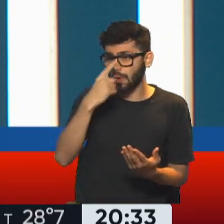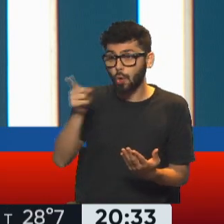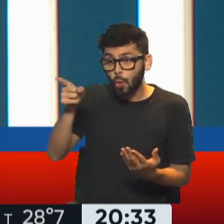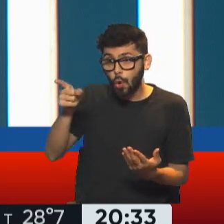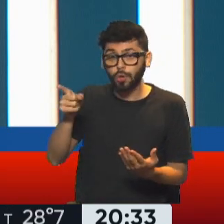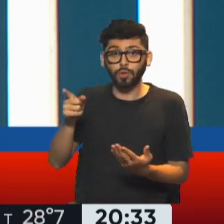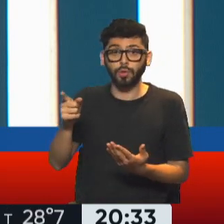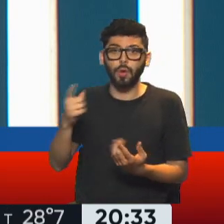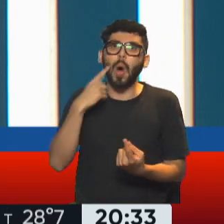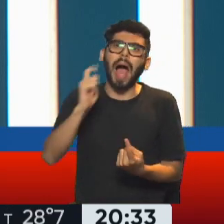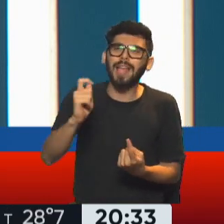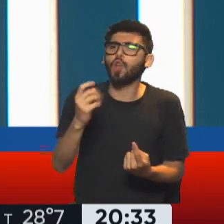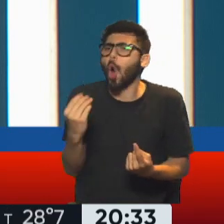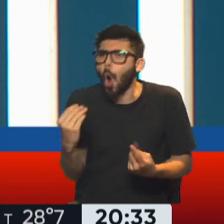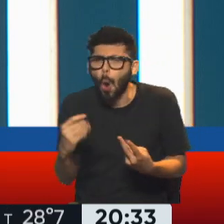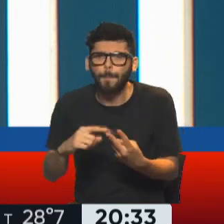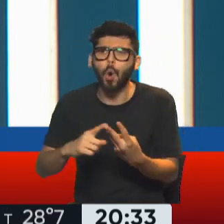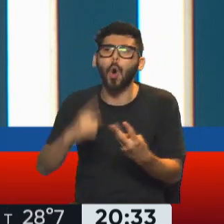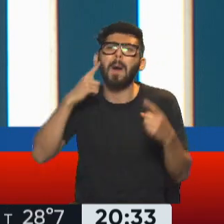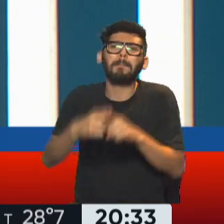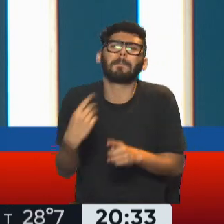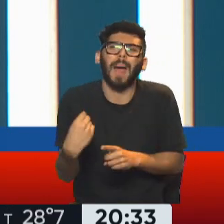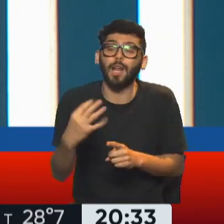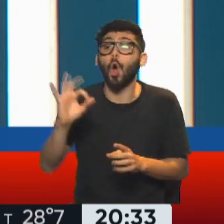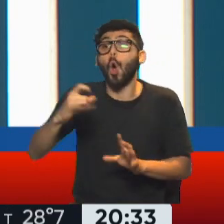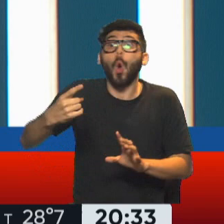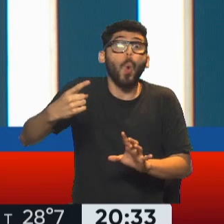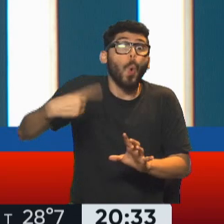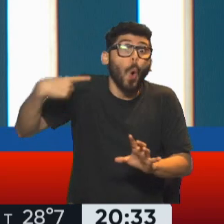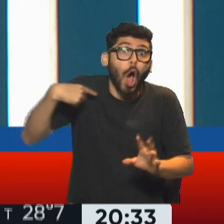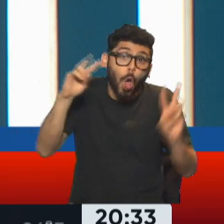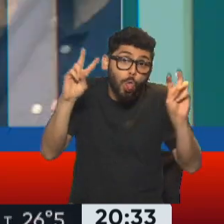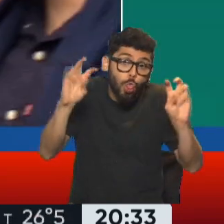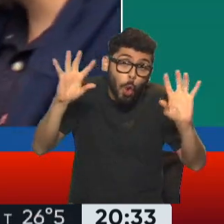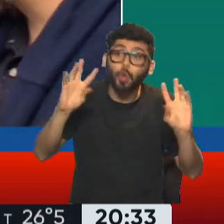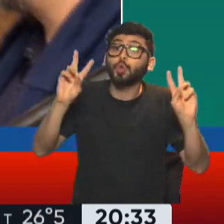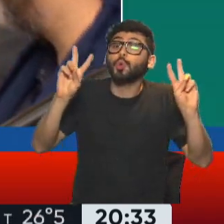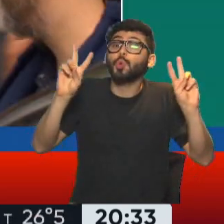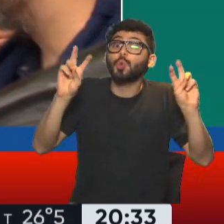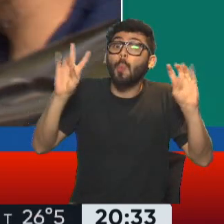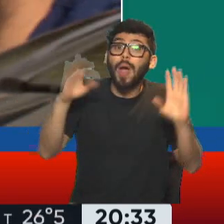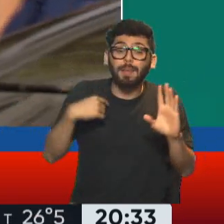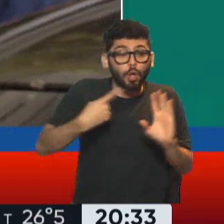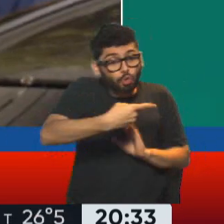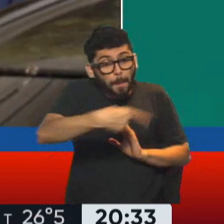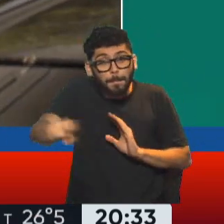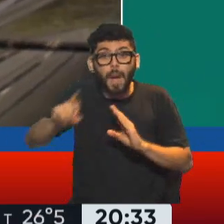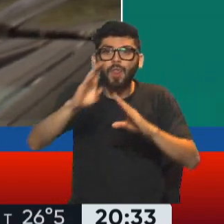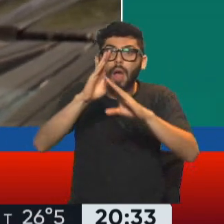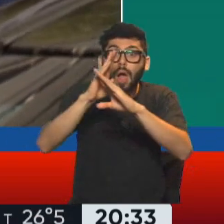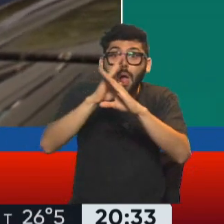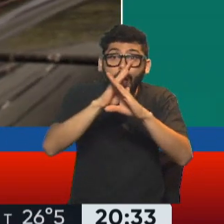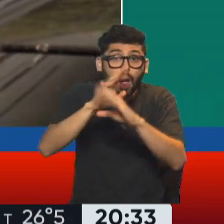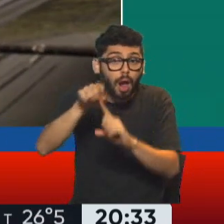a quién, cómo, con qué hipotético alcance, ni cuándo supuestamente ordené y posibilité la realización sistemática de tareas